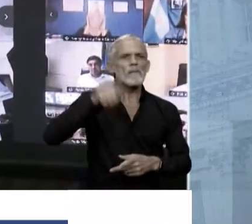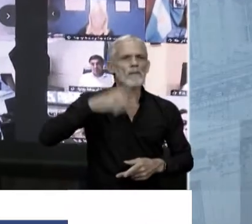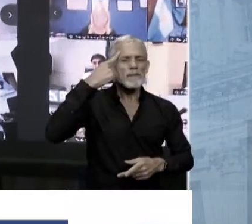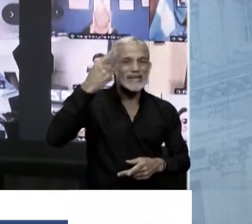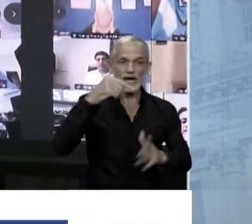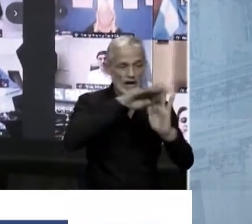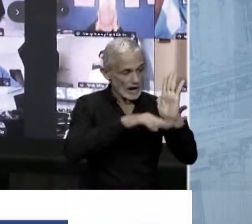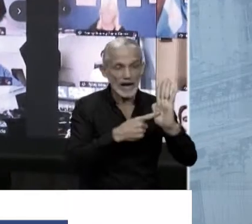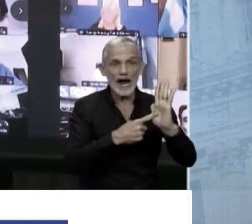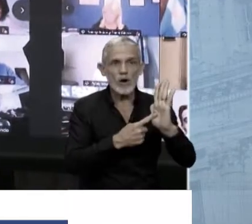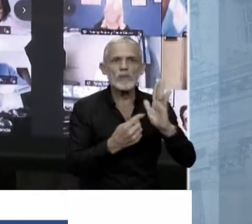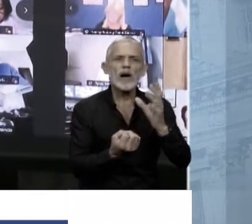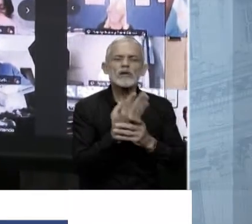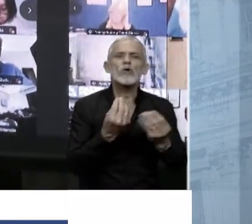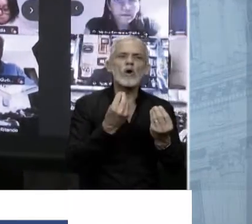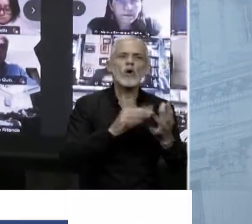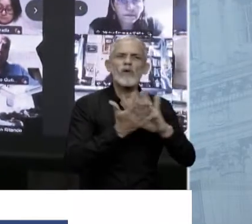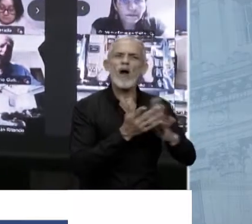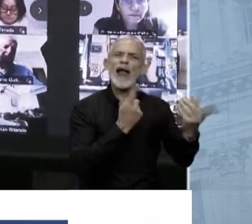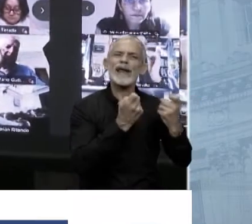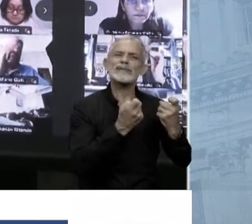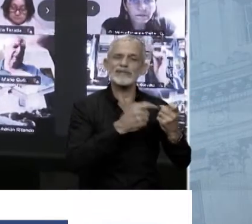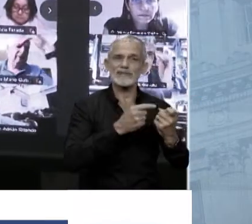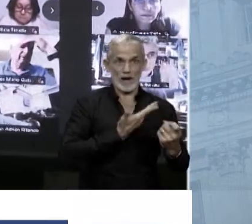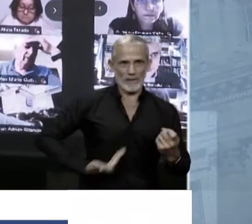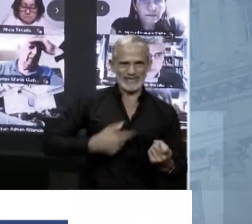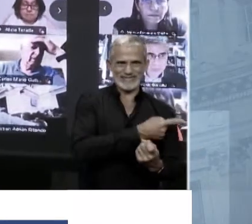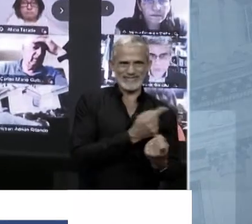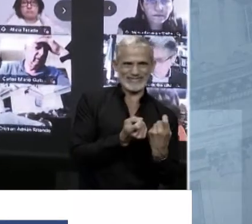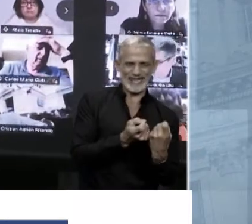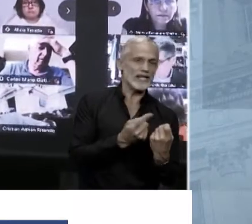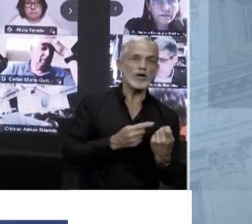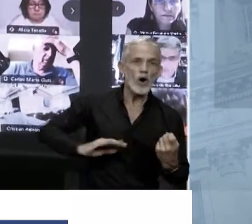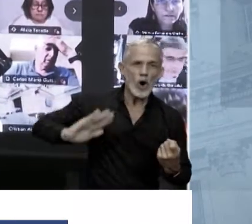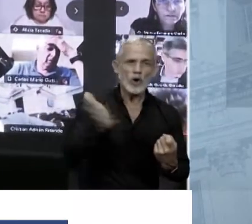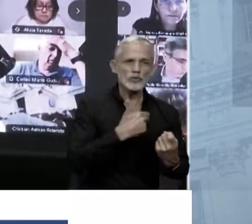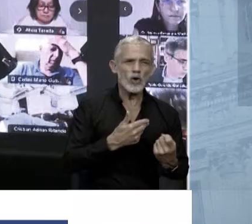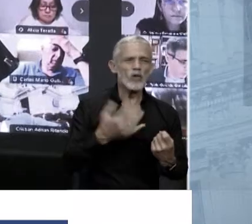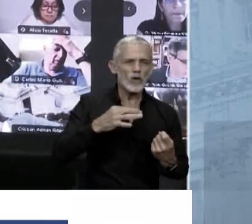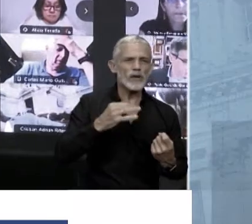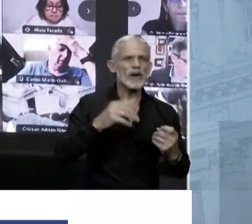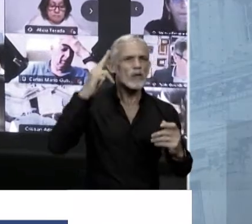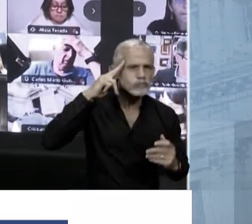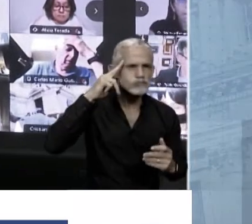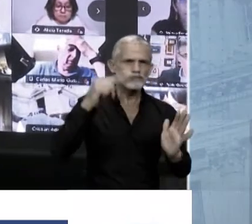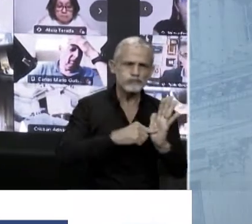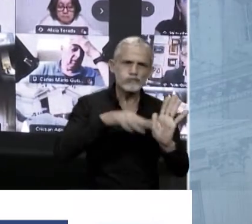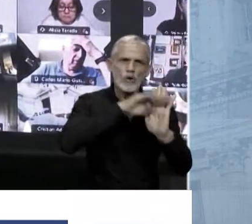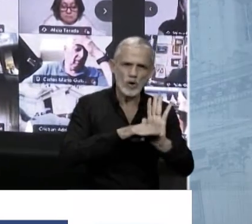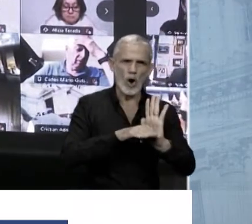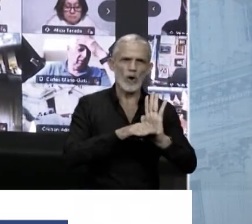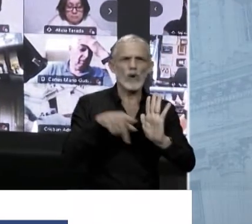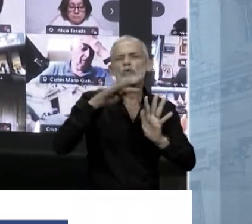la norma se construye de acuerdo a la necesidad del que preside y no todos haciendo caso a la norma? Hagan